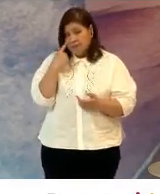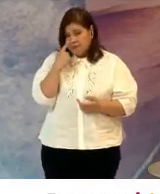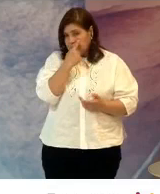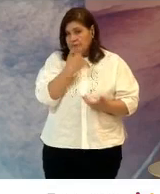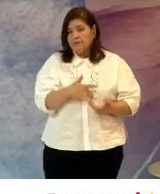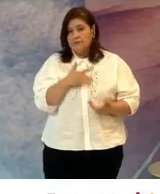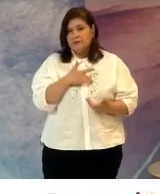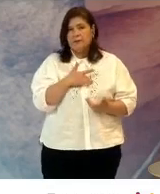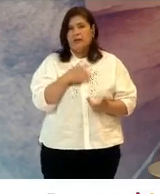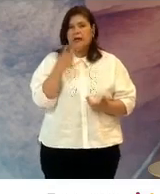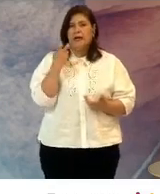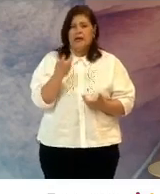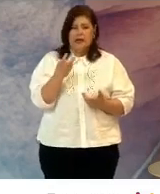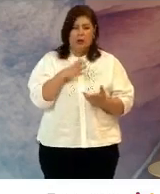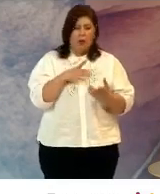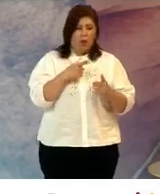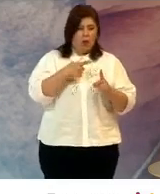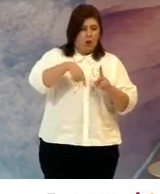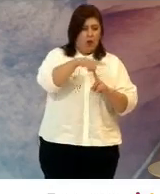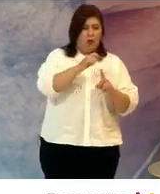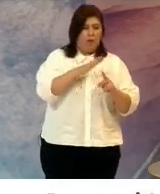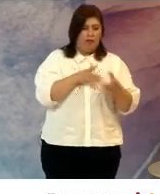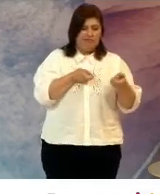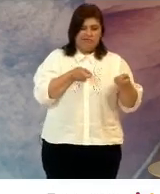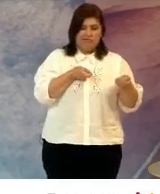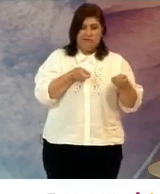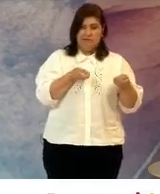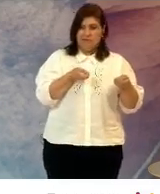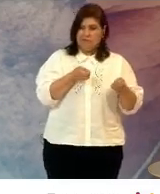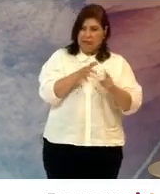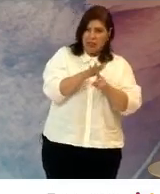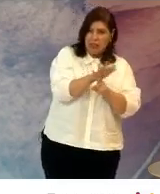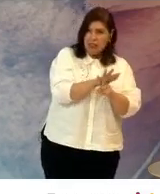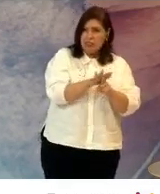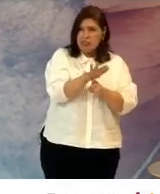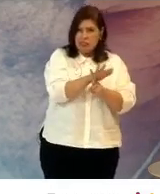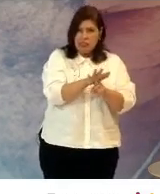esta matriz de manipulación que es muy significativa